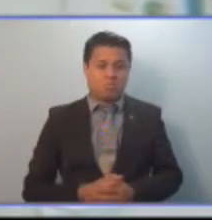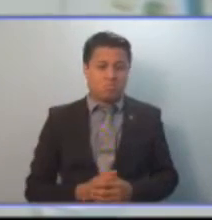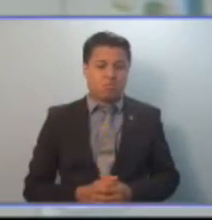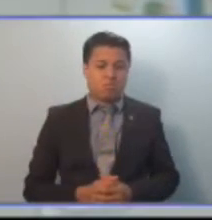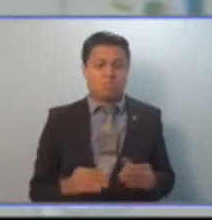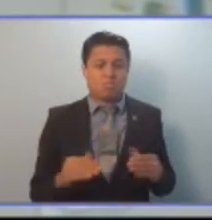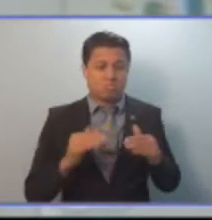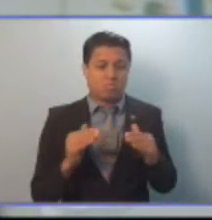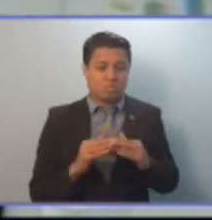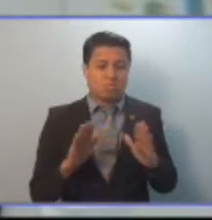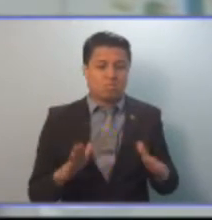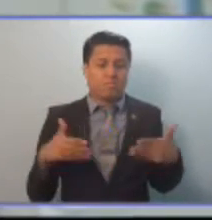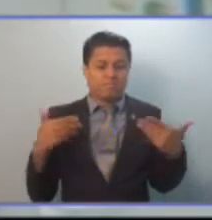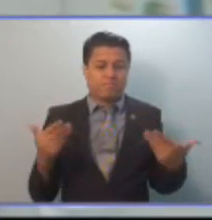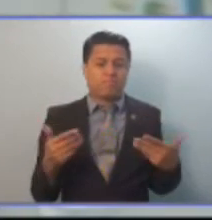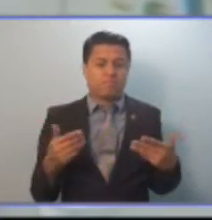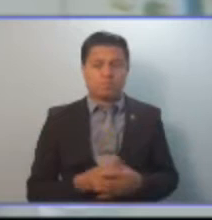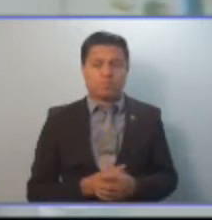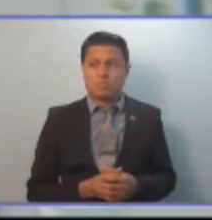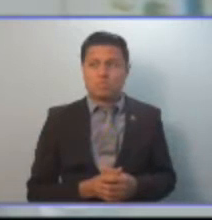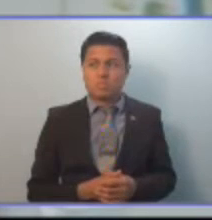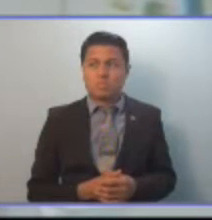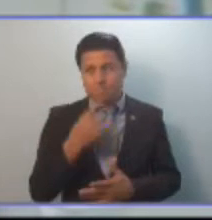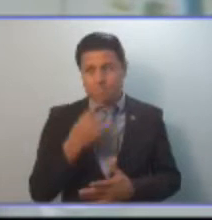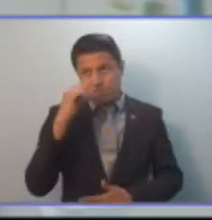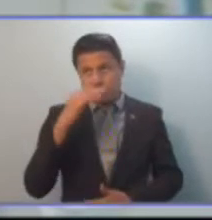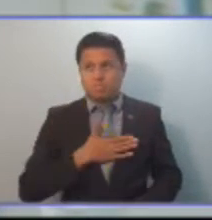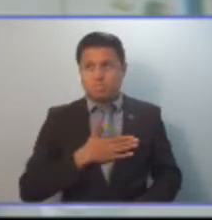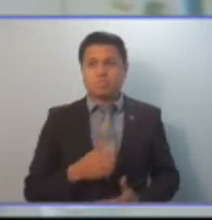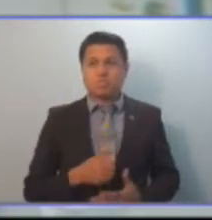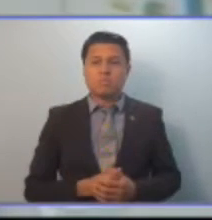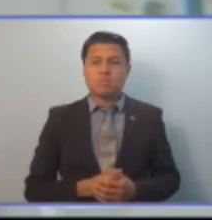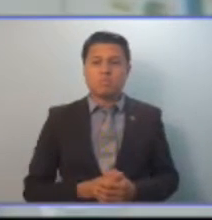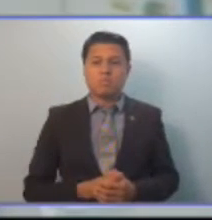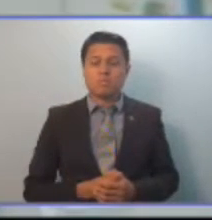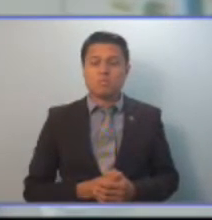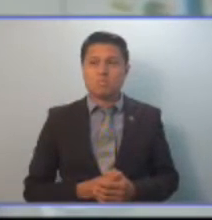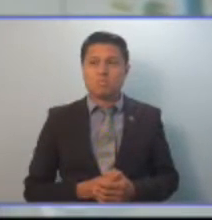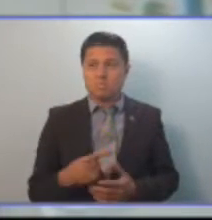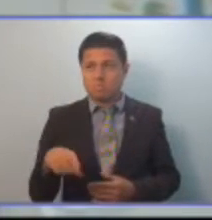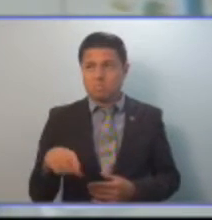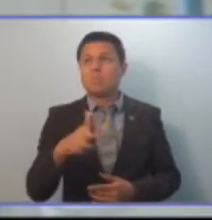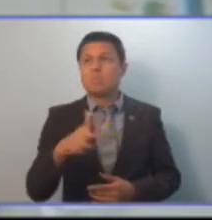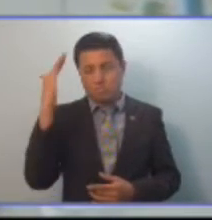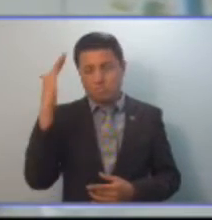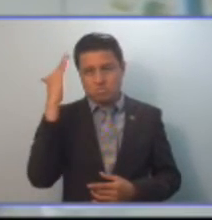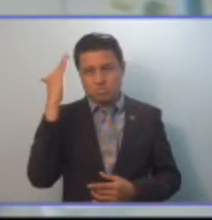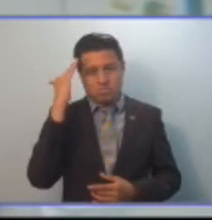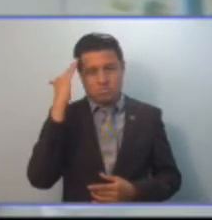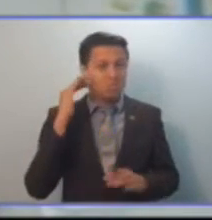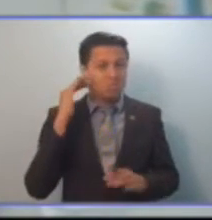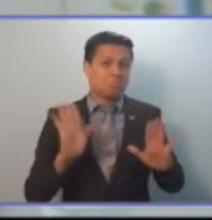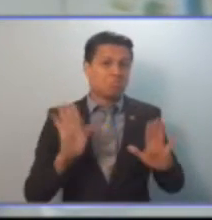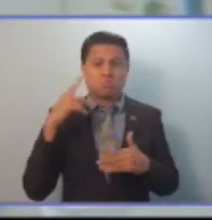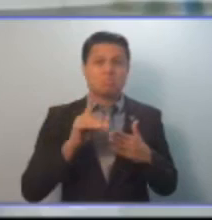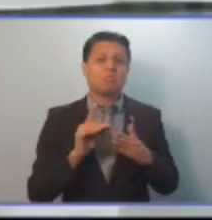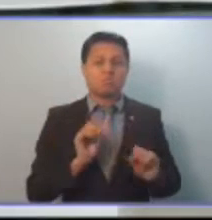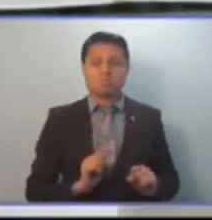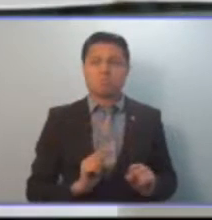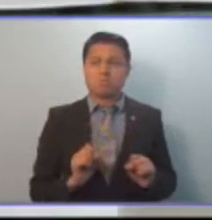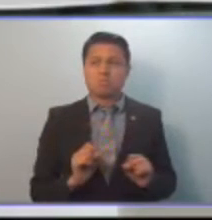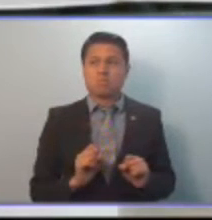era porque para mí, y ustedes lo saben, ningún diputado se puede